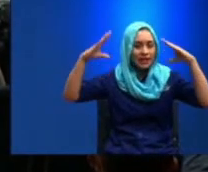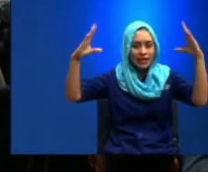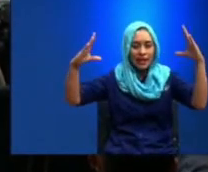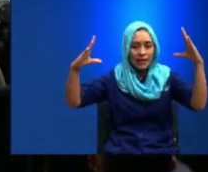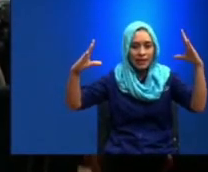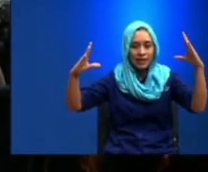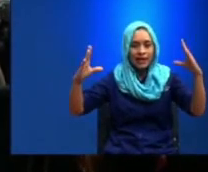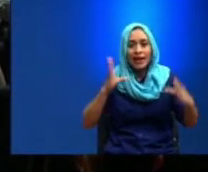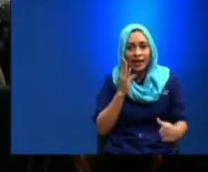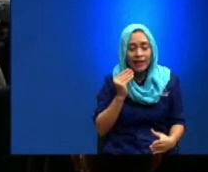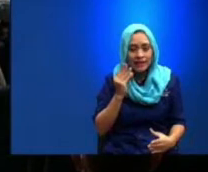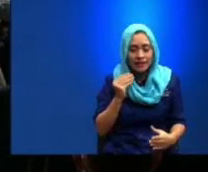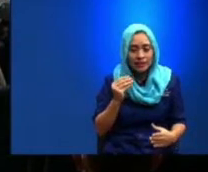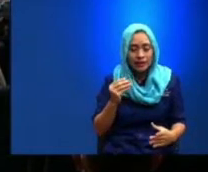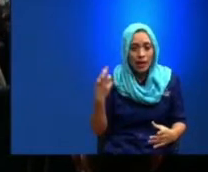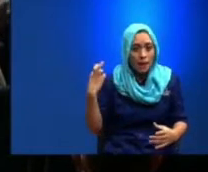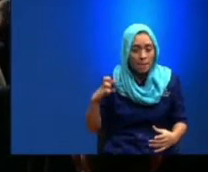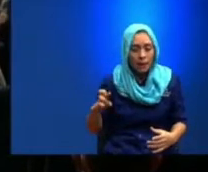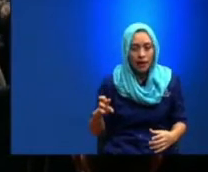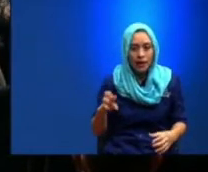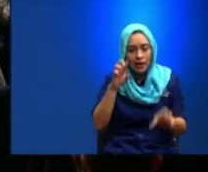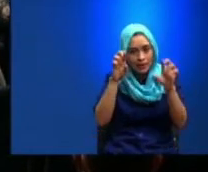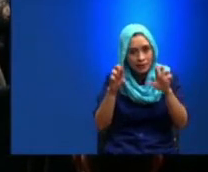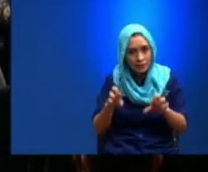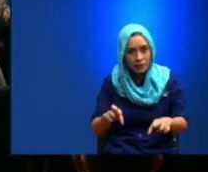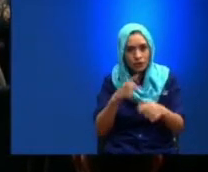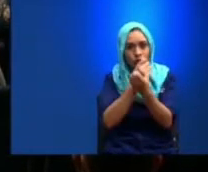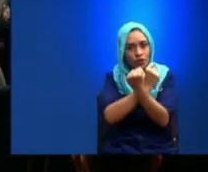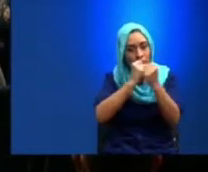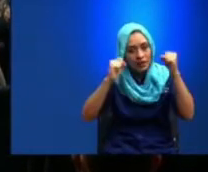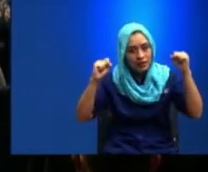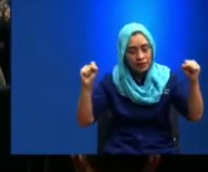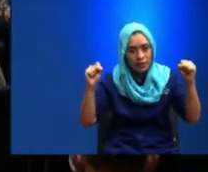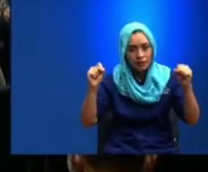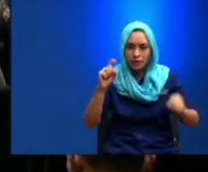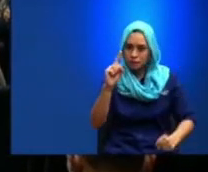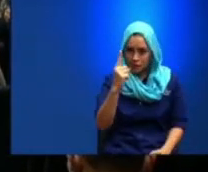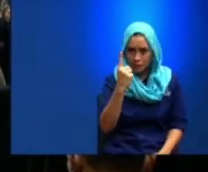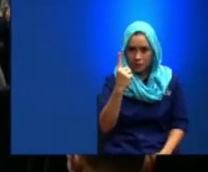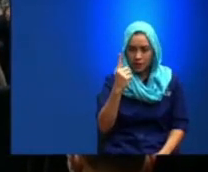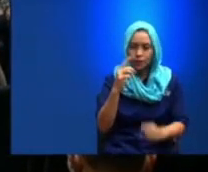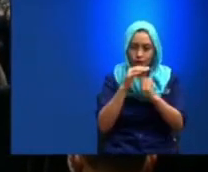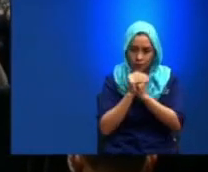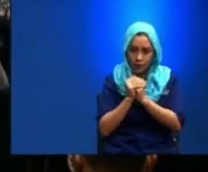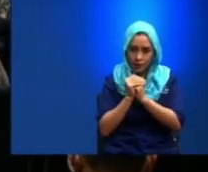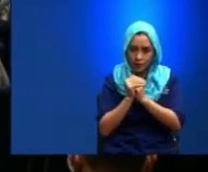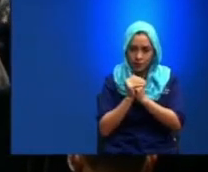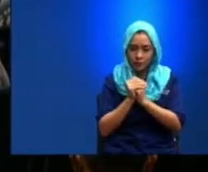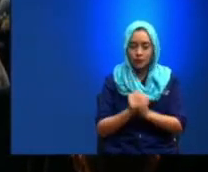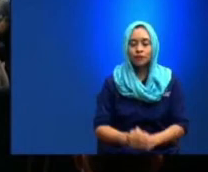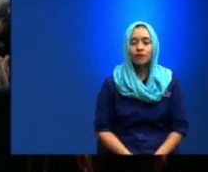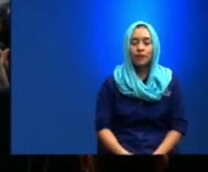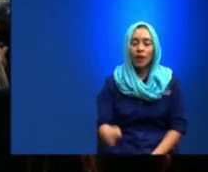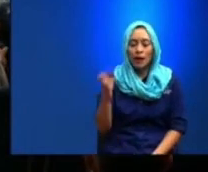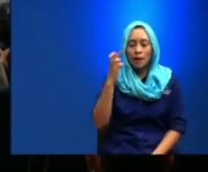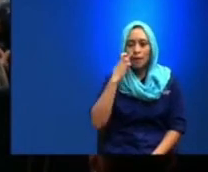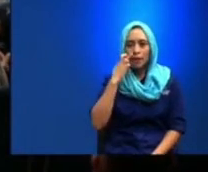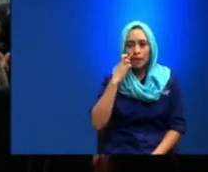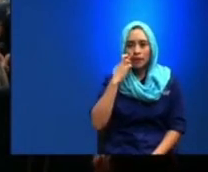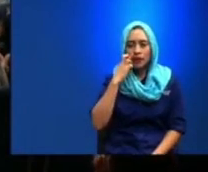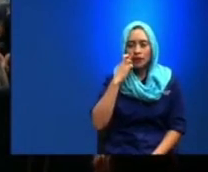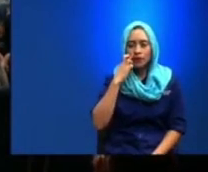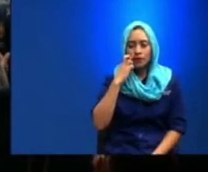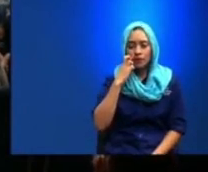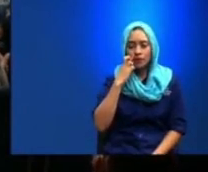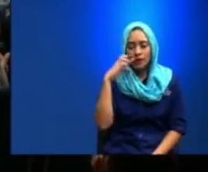ver varias cosas varias cosas pero primero haremos y después le voy a decir que tenemos que ver padre en nombre jesús muchísimas